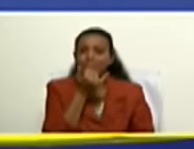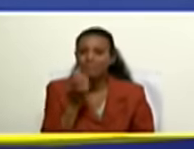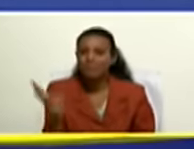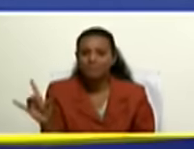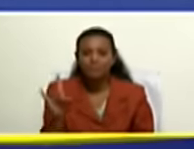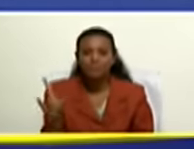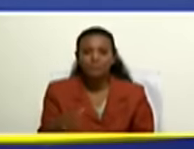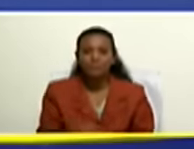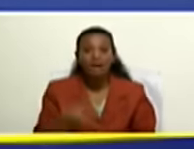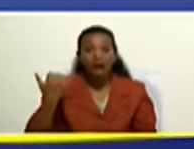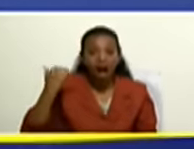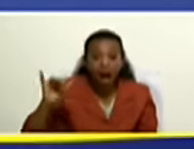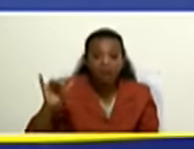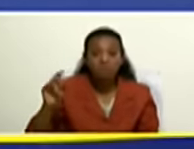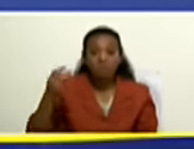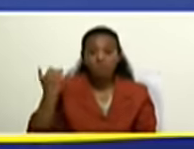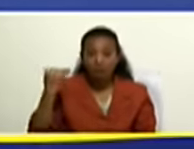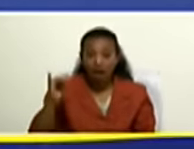Hoy tenemos...